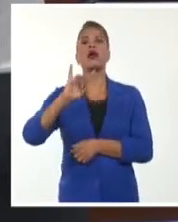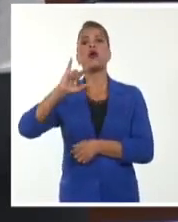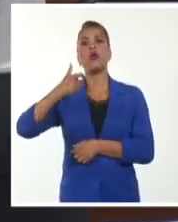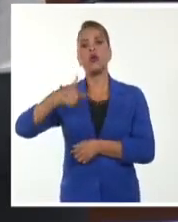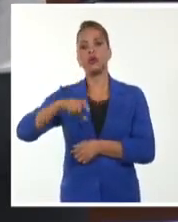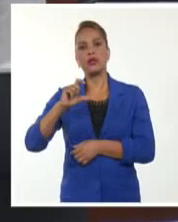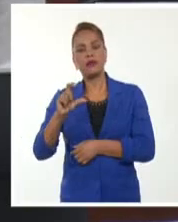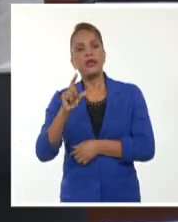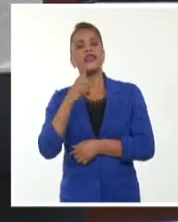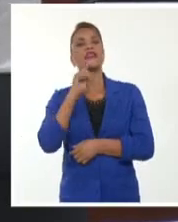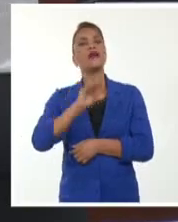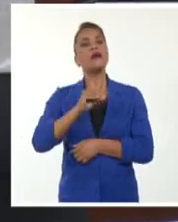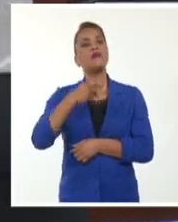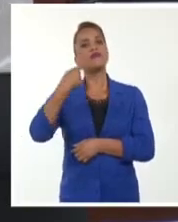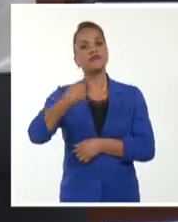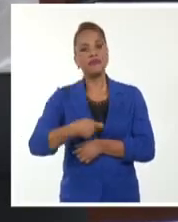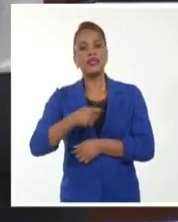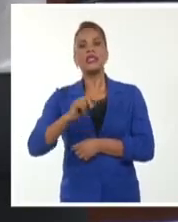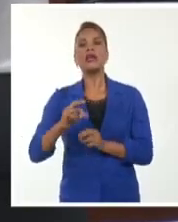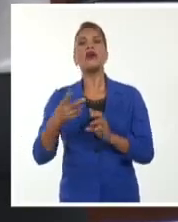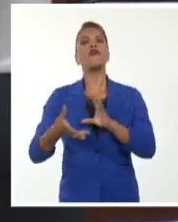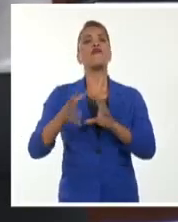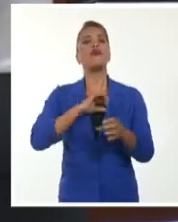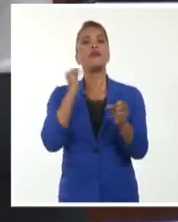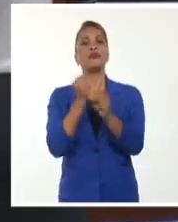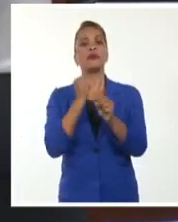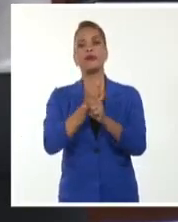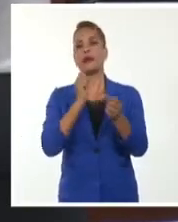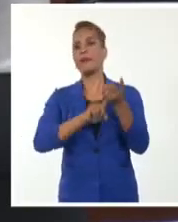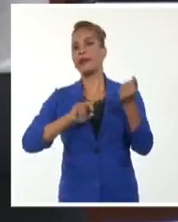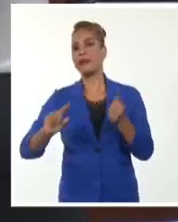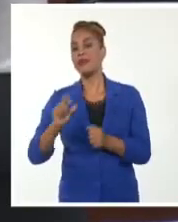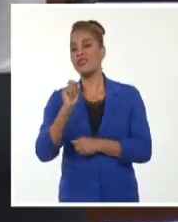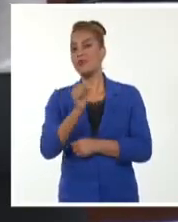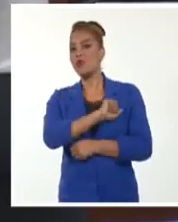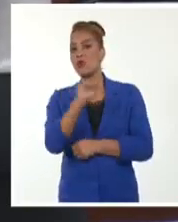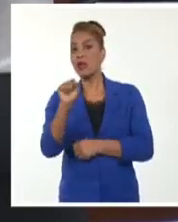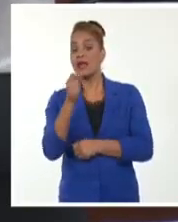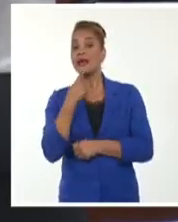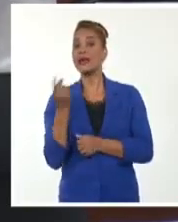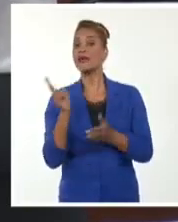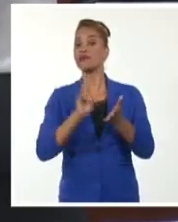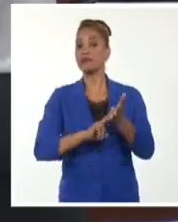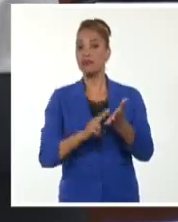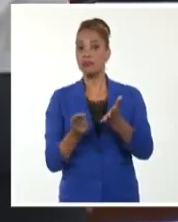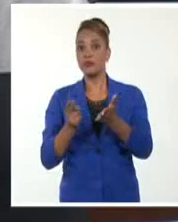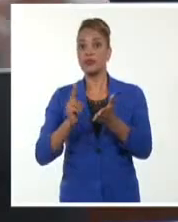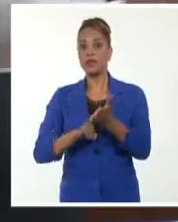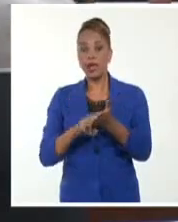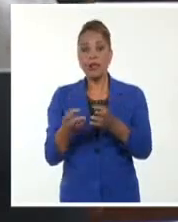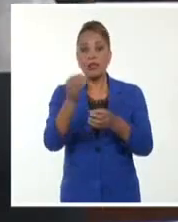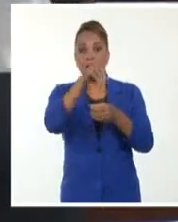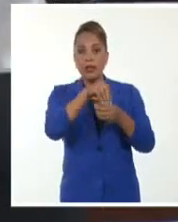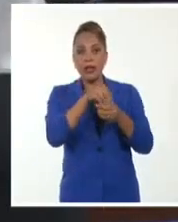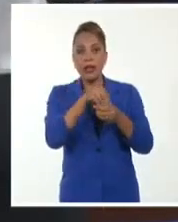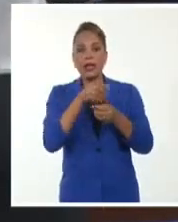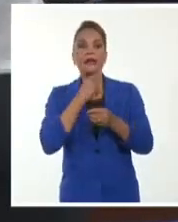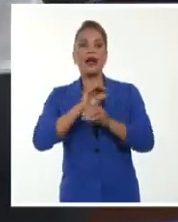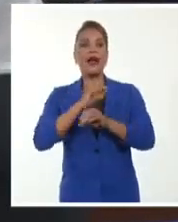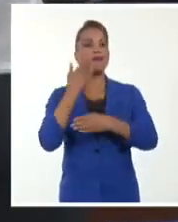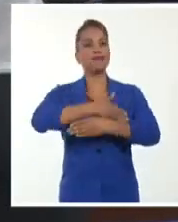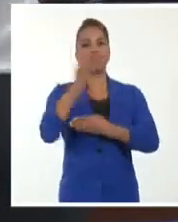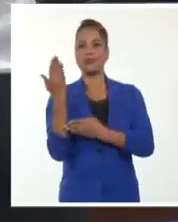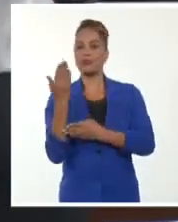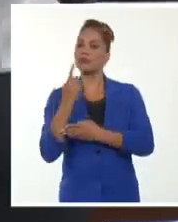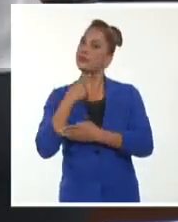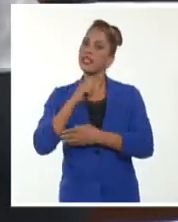estamos insistiendo también que en los métodos y el estilo de trabajo del partido hay que lograr ya de que los núcleos se deshagan de trabas, y los